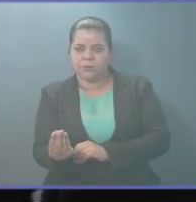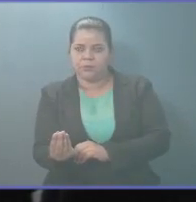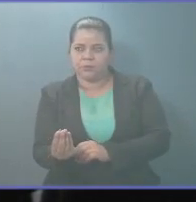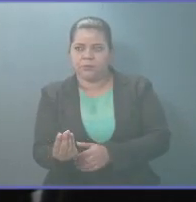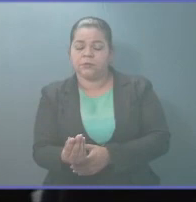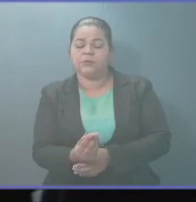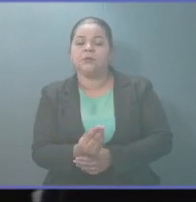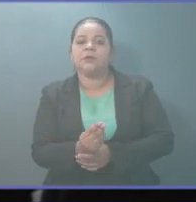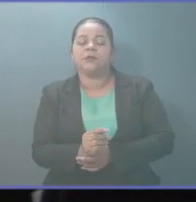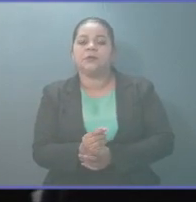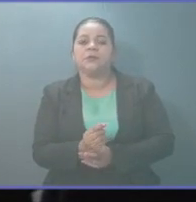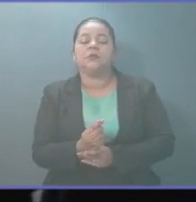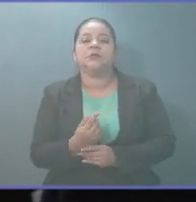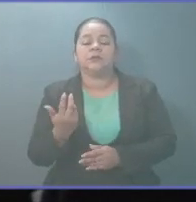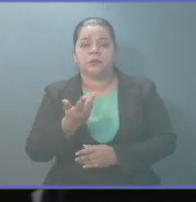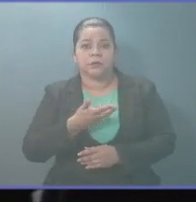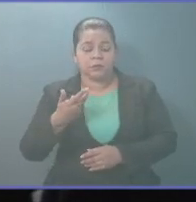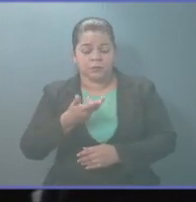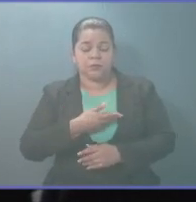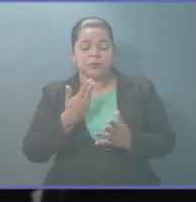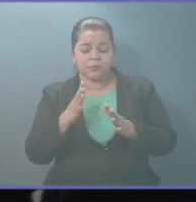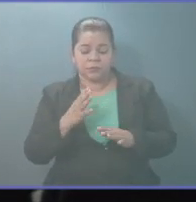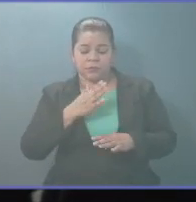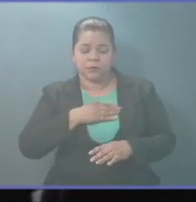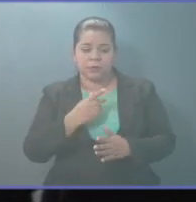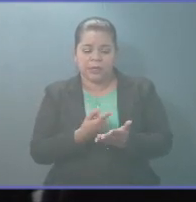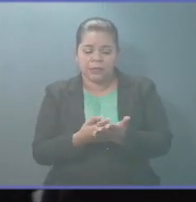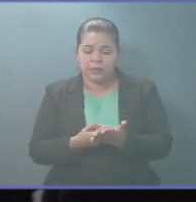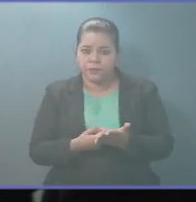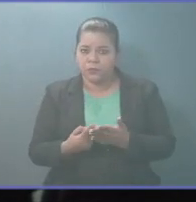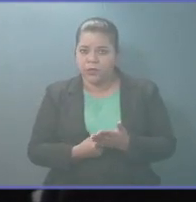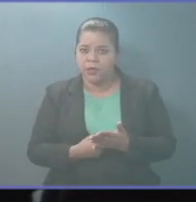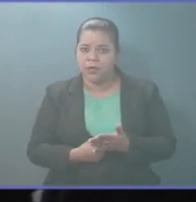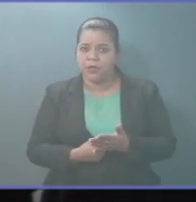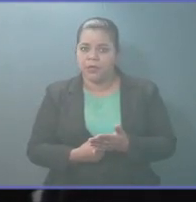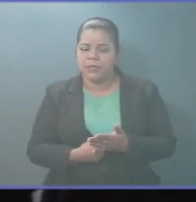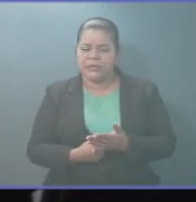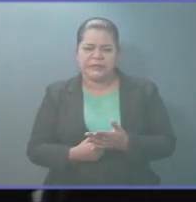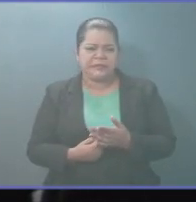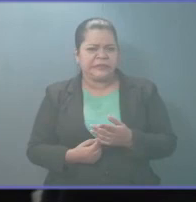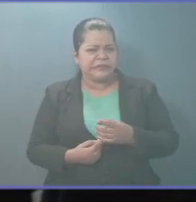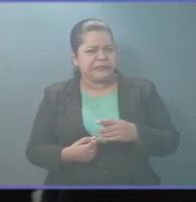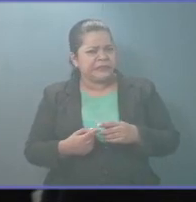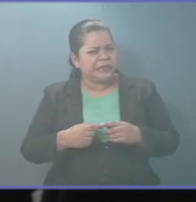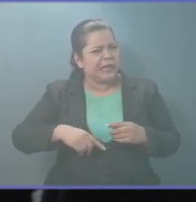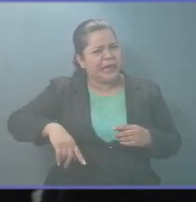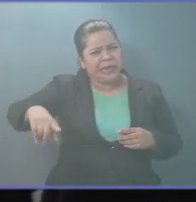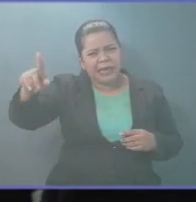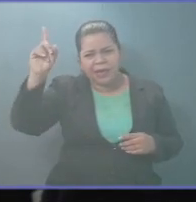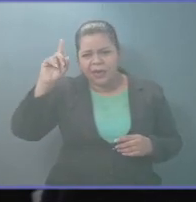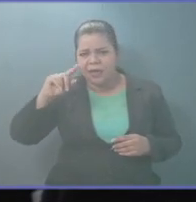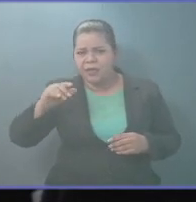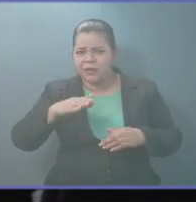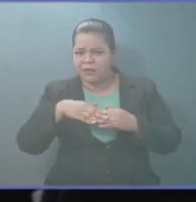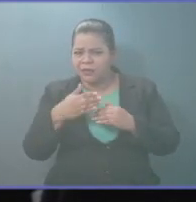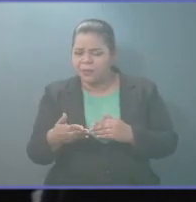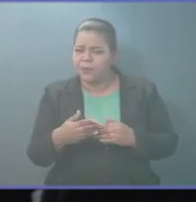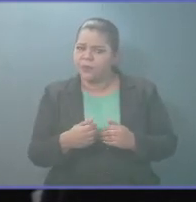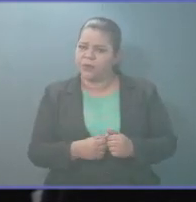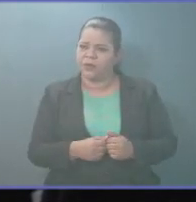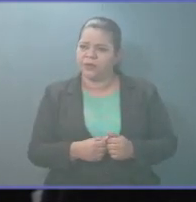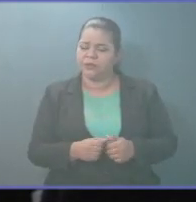plazo a más tardar a partir del 1 de enero, ¿verdad? Y que